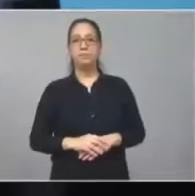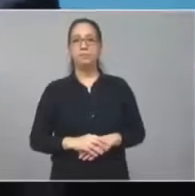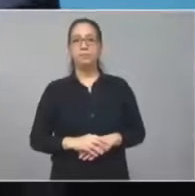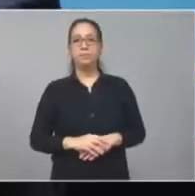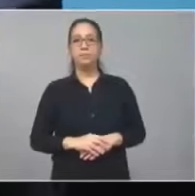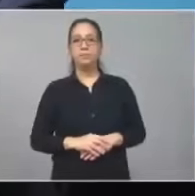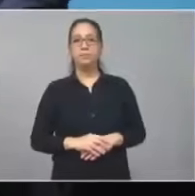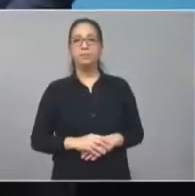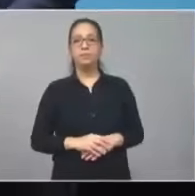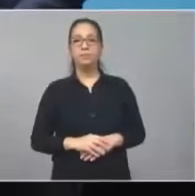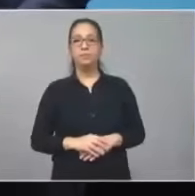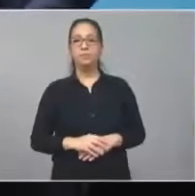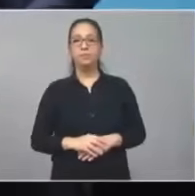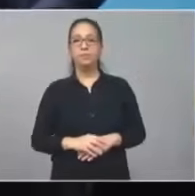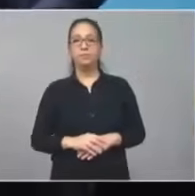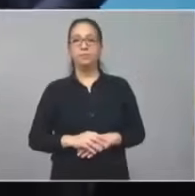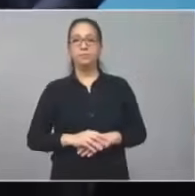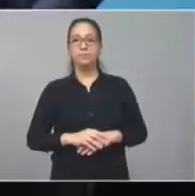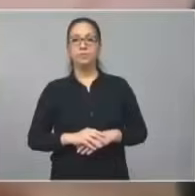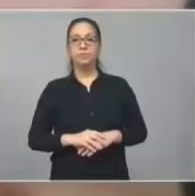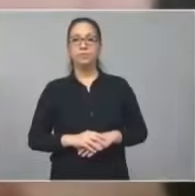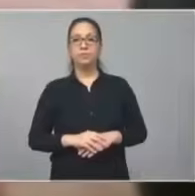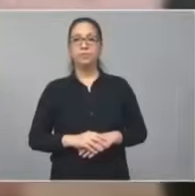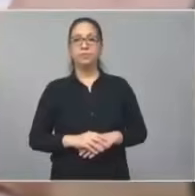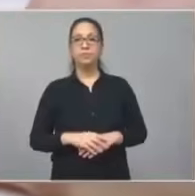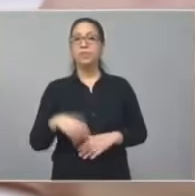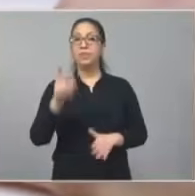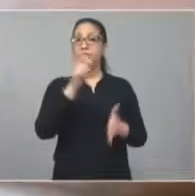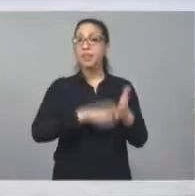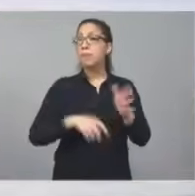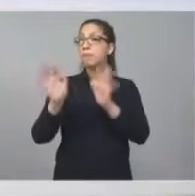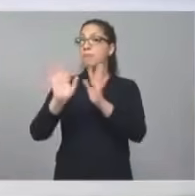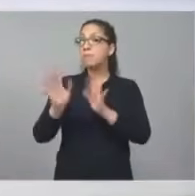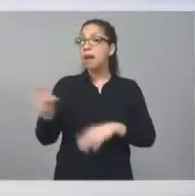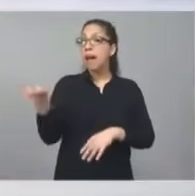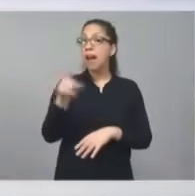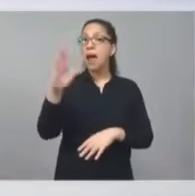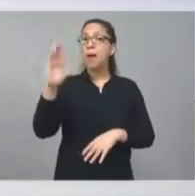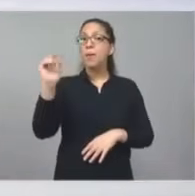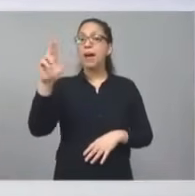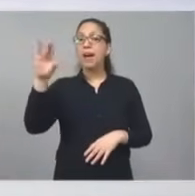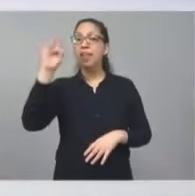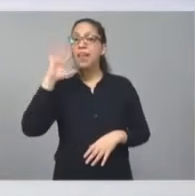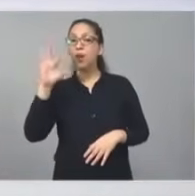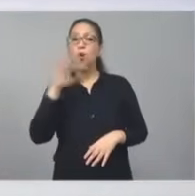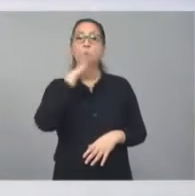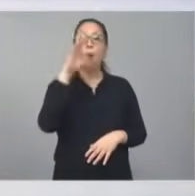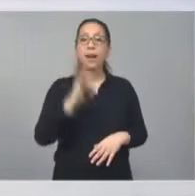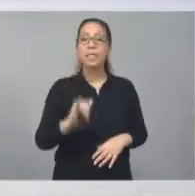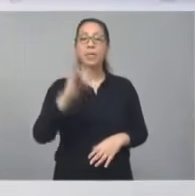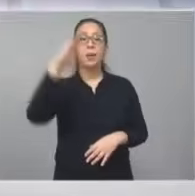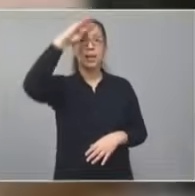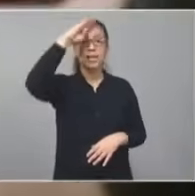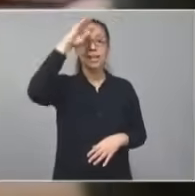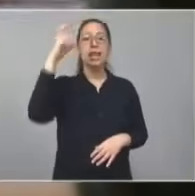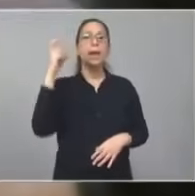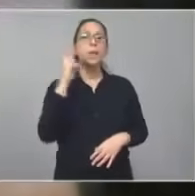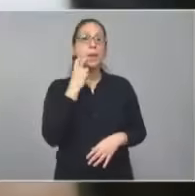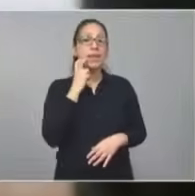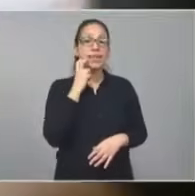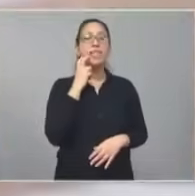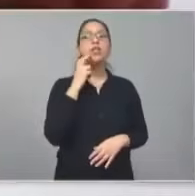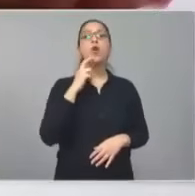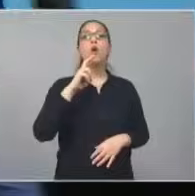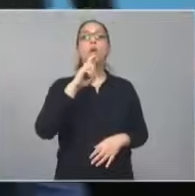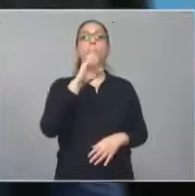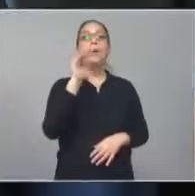Mientras se van preparando. No lo esperes. Mientras firman, se van preparando Varadero, Benito Juárez, Berazategui, Berizzo, Bolívar y